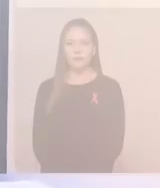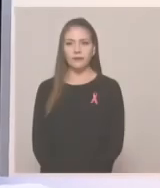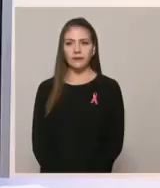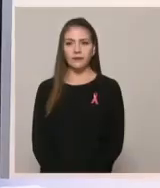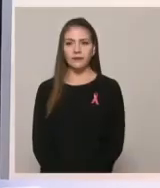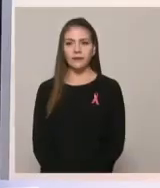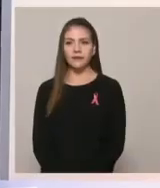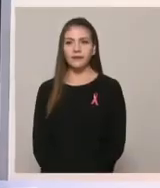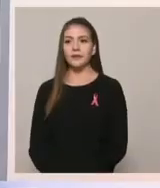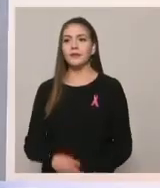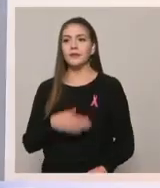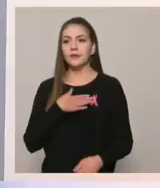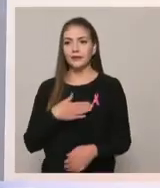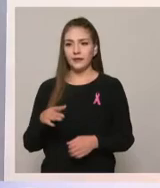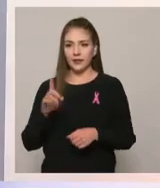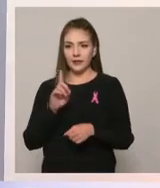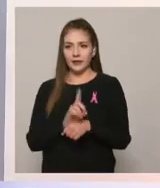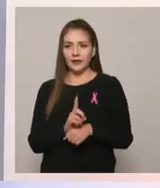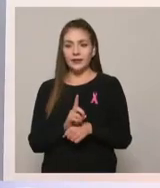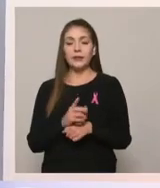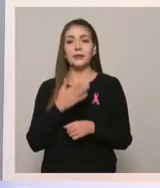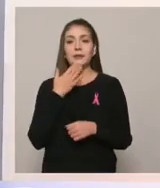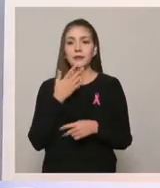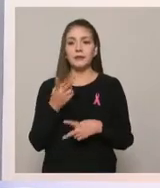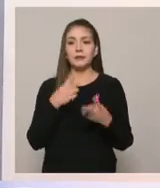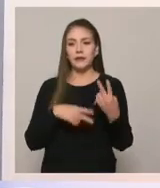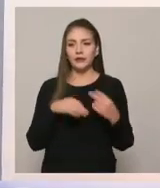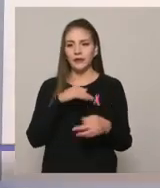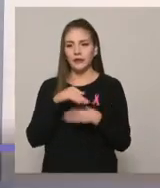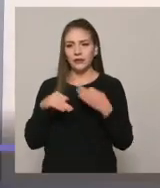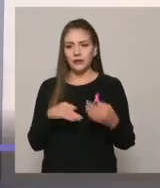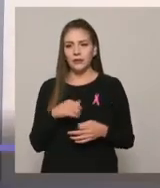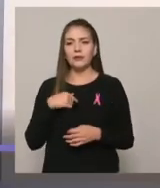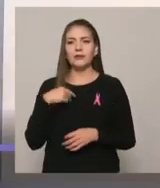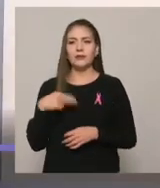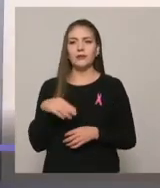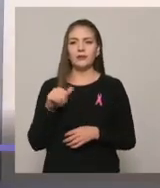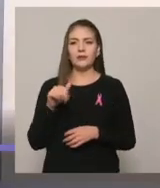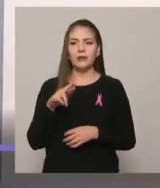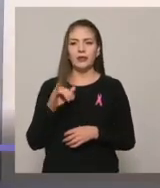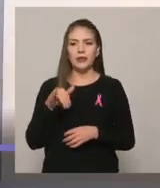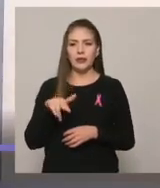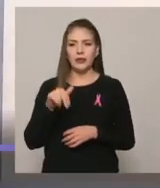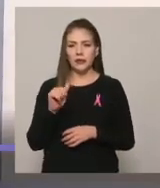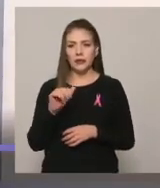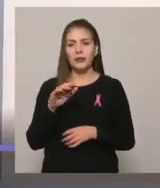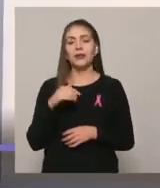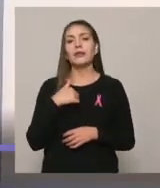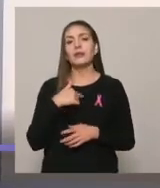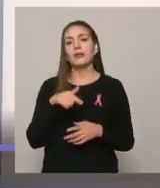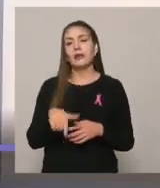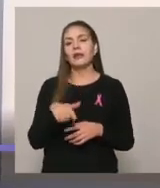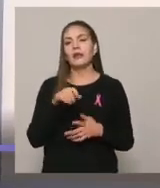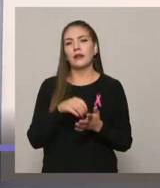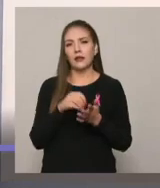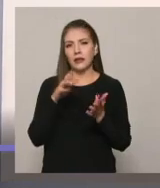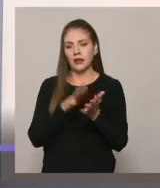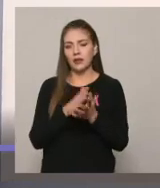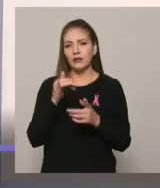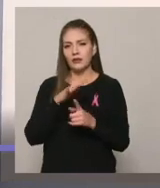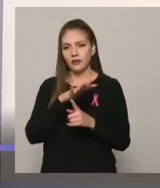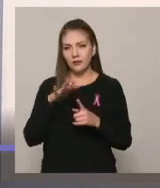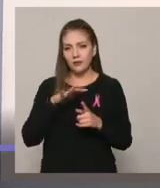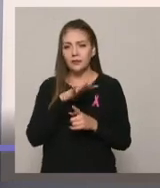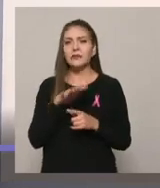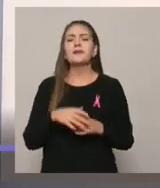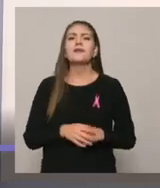¿Qué tal? Muy buenos días, bienvenidas y bienvenidos. Yo soy Mariana Escobedo y esto es Agenda y Contexto. El día de hoy vamos a hacer un